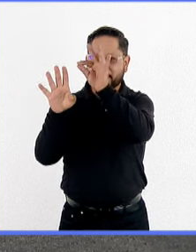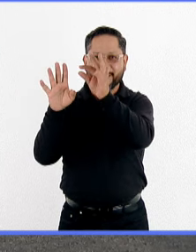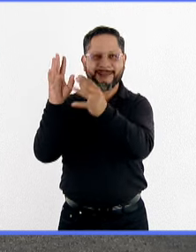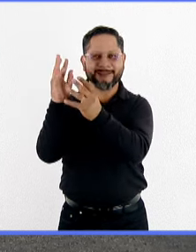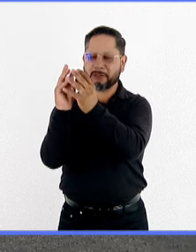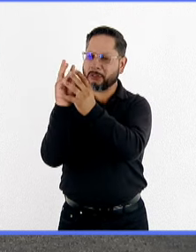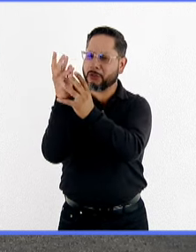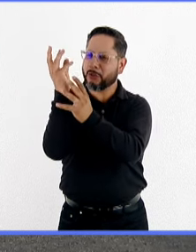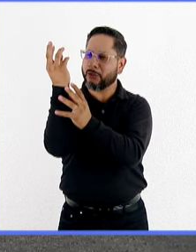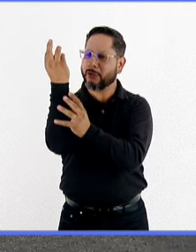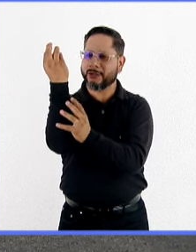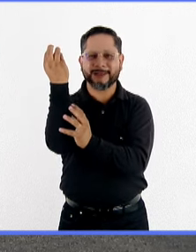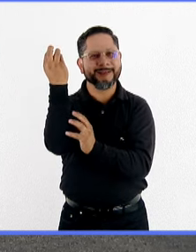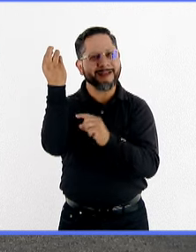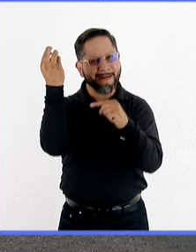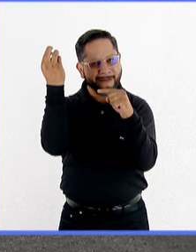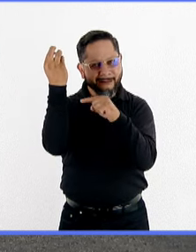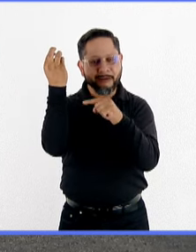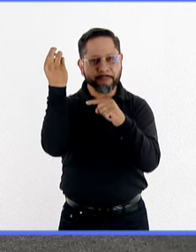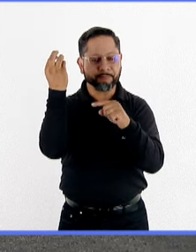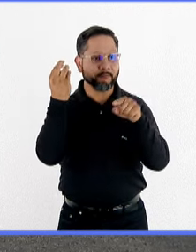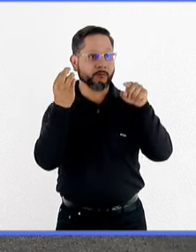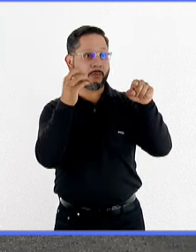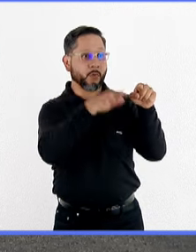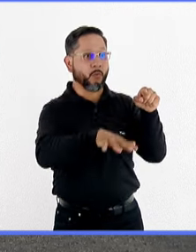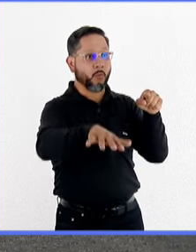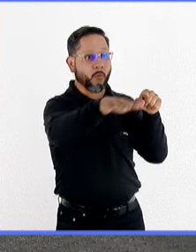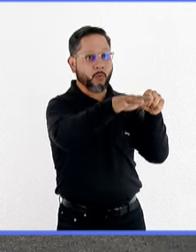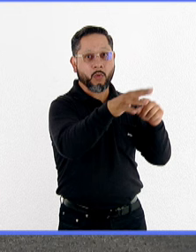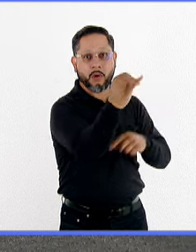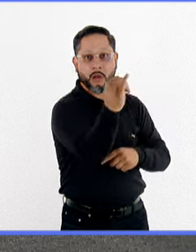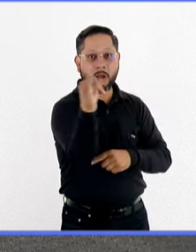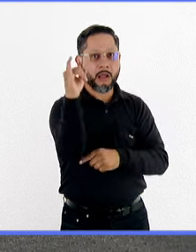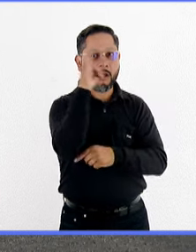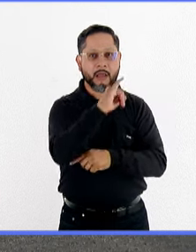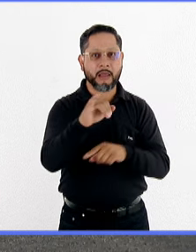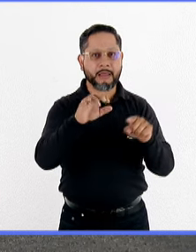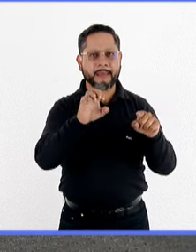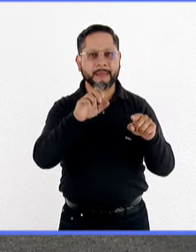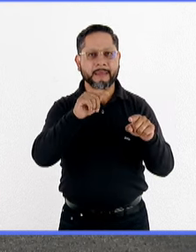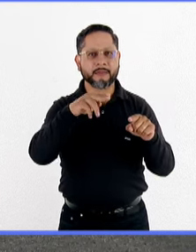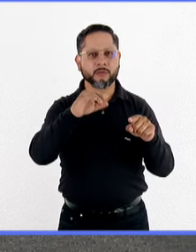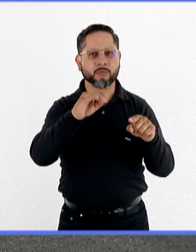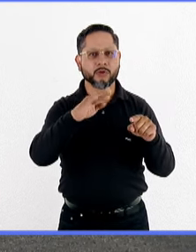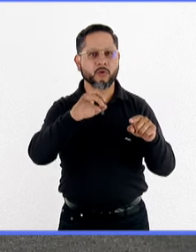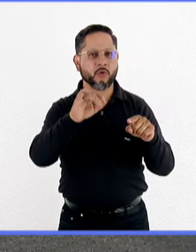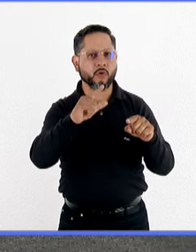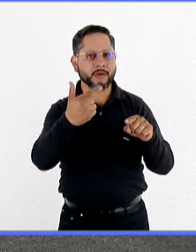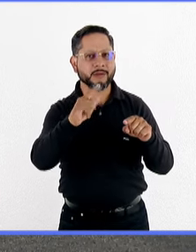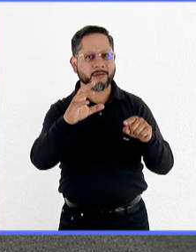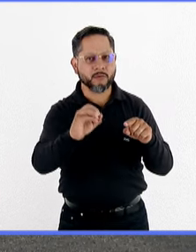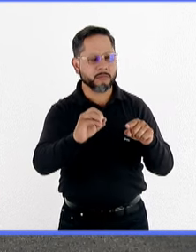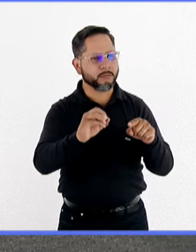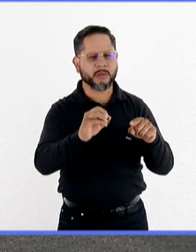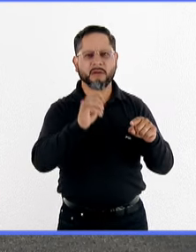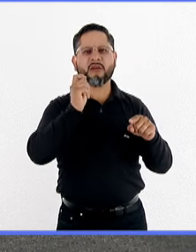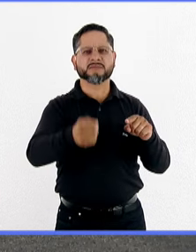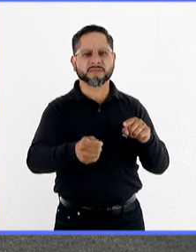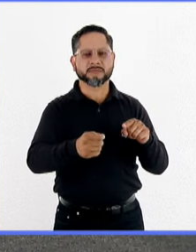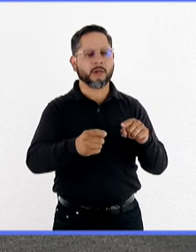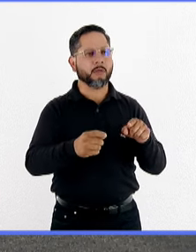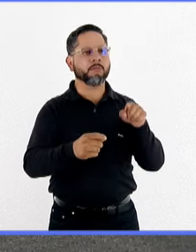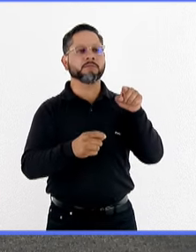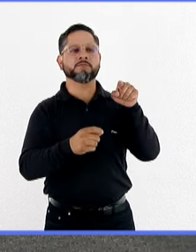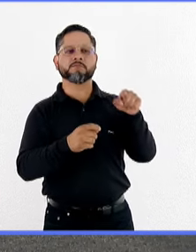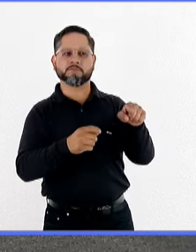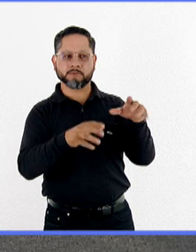más reciente de un jardín etnobiológico. Y se llama así porque nos interesa entender la conexión que hay